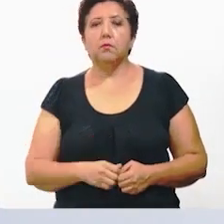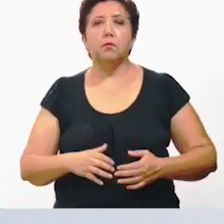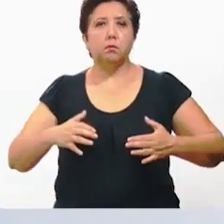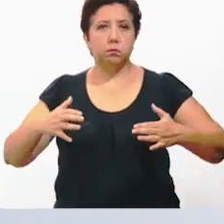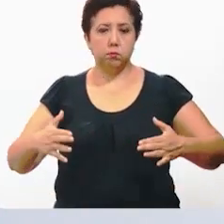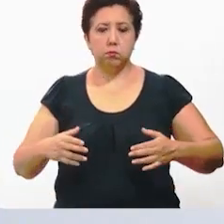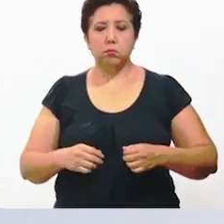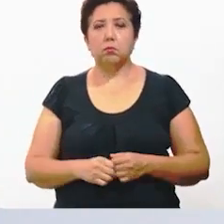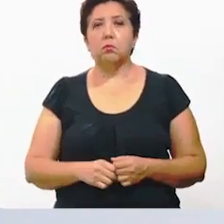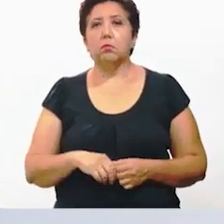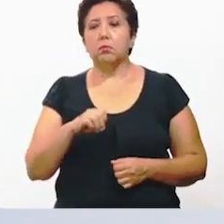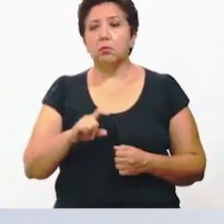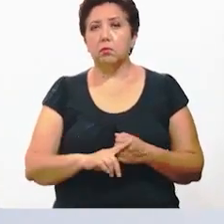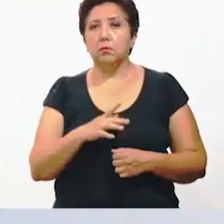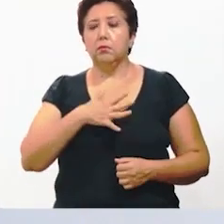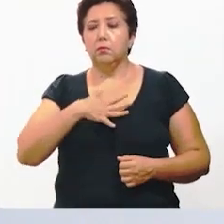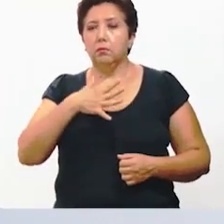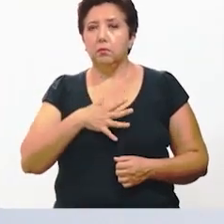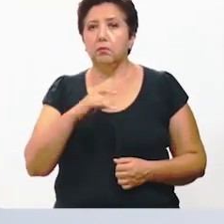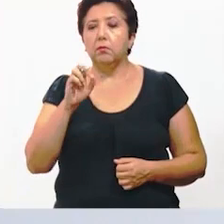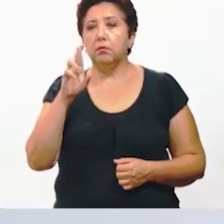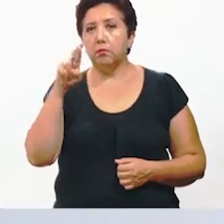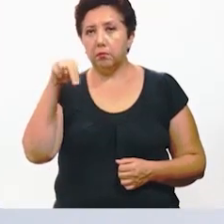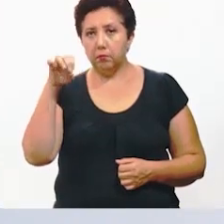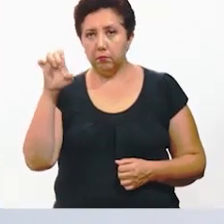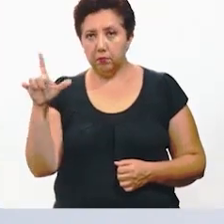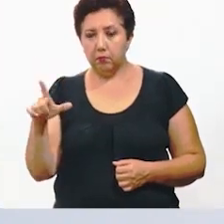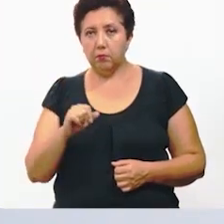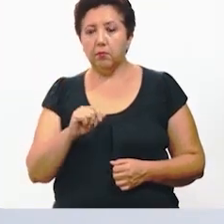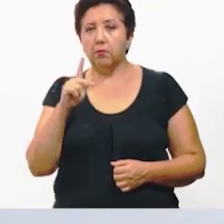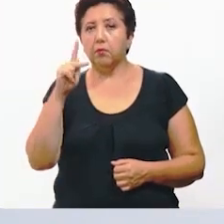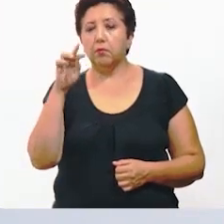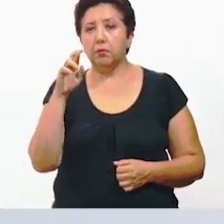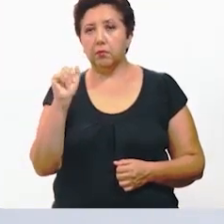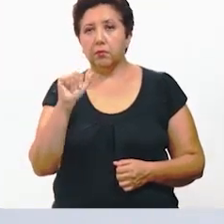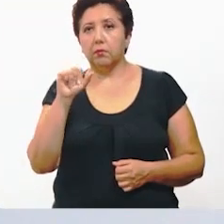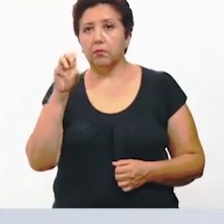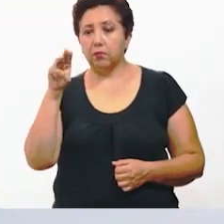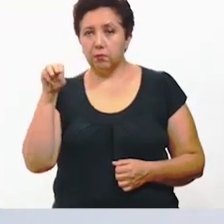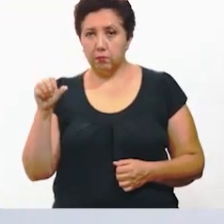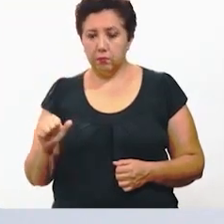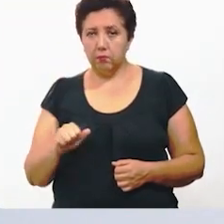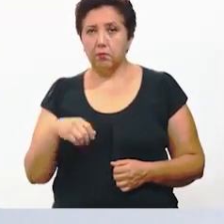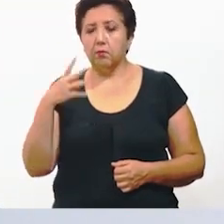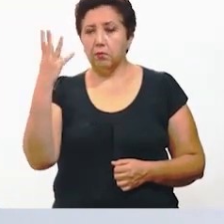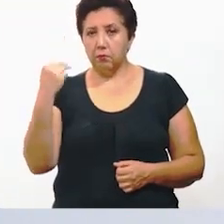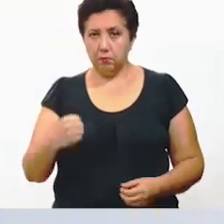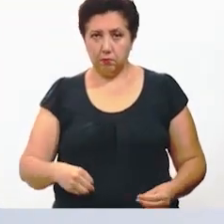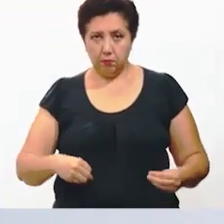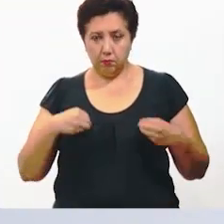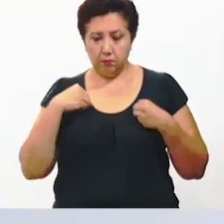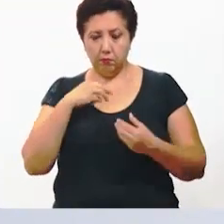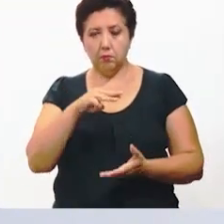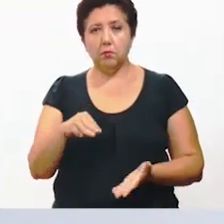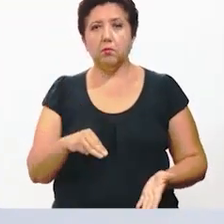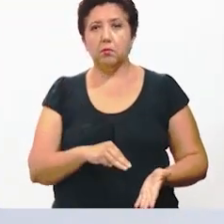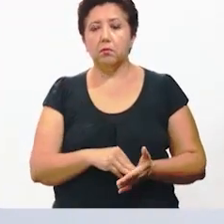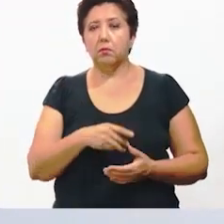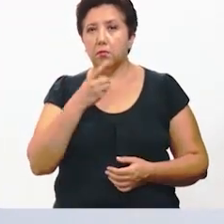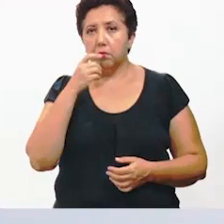mellitus, obesidad, EPOC, insuficiencia renal crónica, hepatopatía y asma. 9 residían en